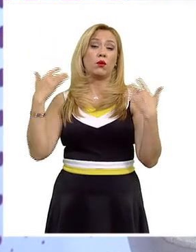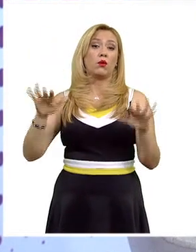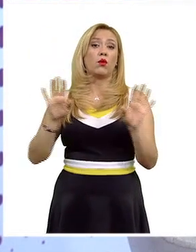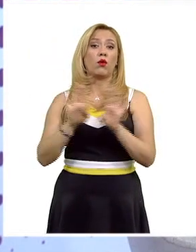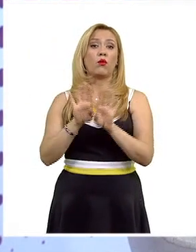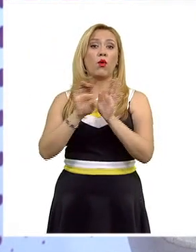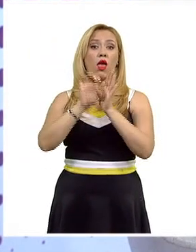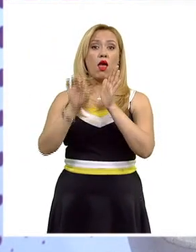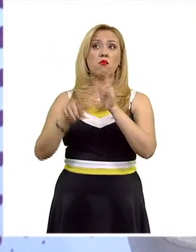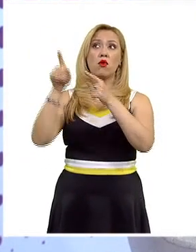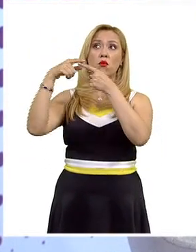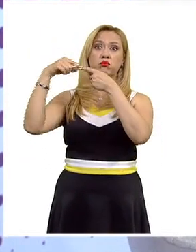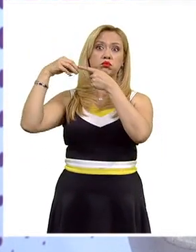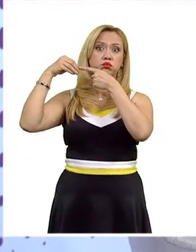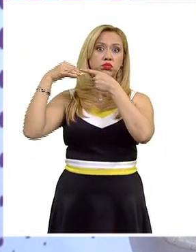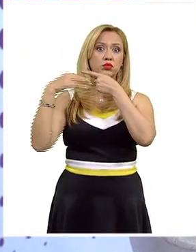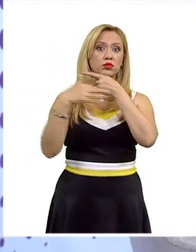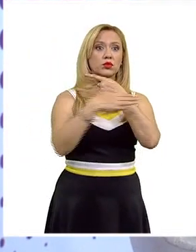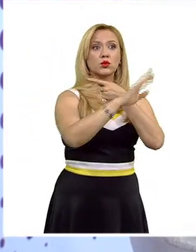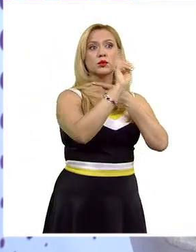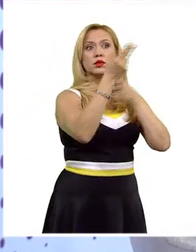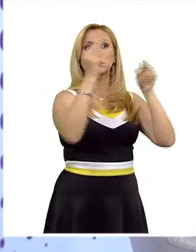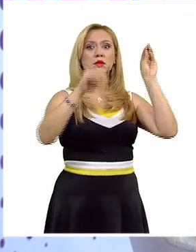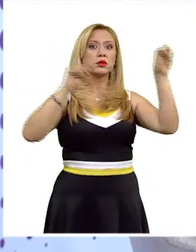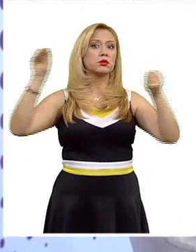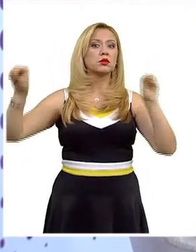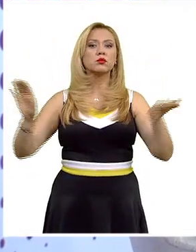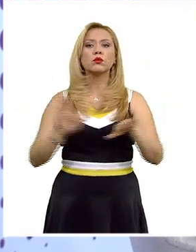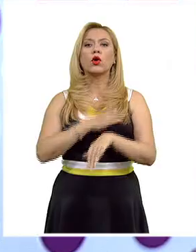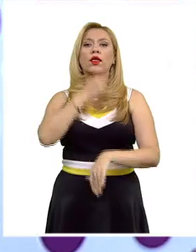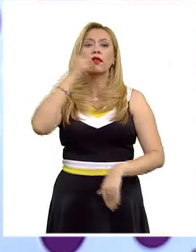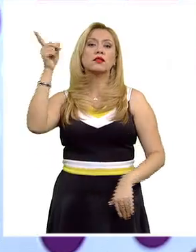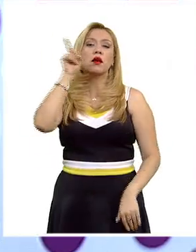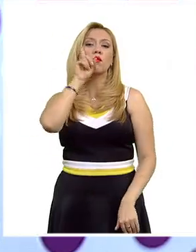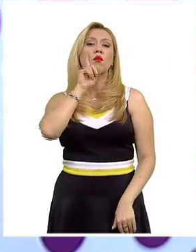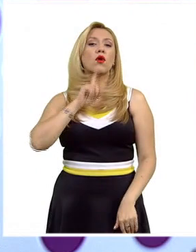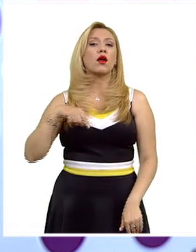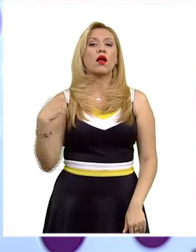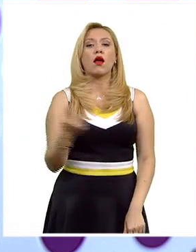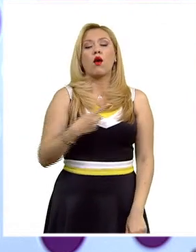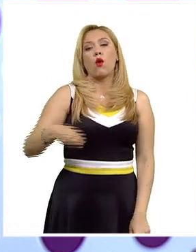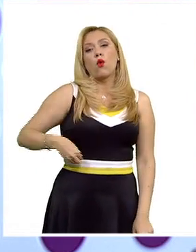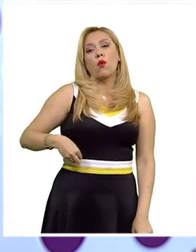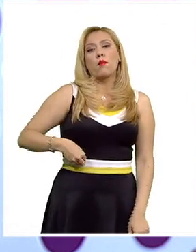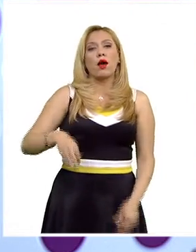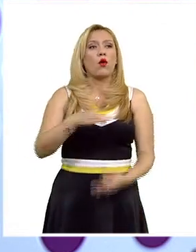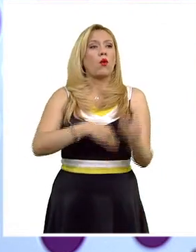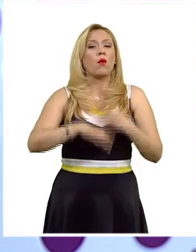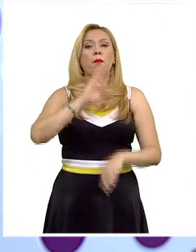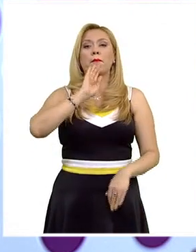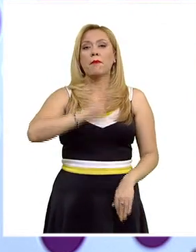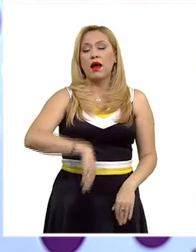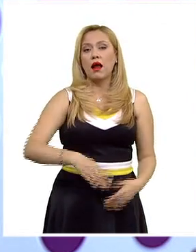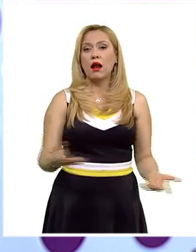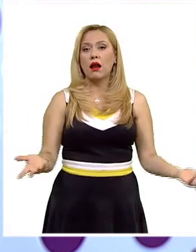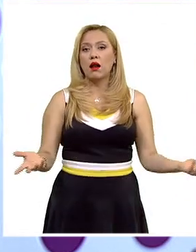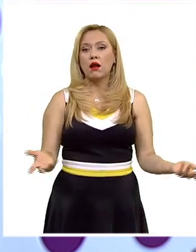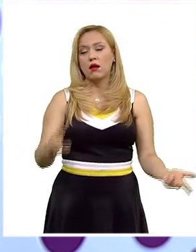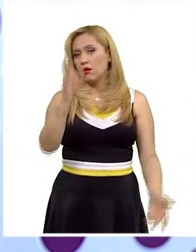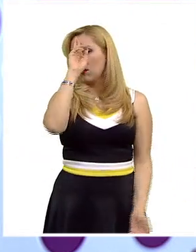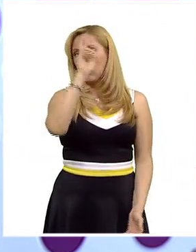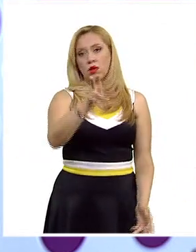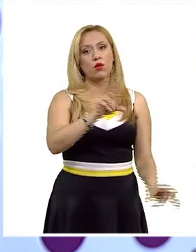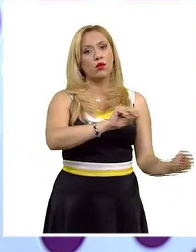Occidente, donde se decía que debido a que las mujeres somos la causa de todo mal, estaba estrictamente prohibido que fuéramos aceptadas en las